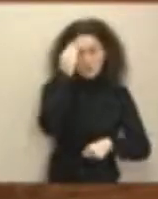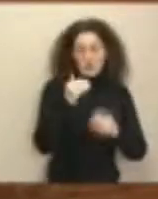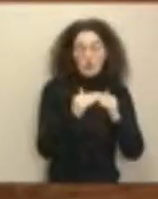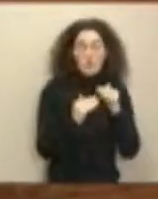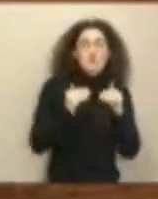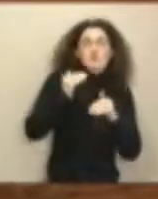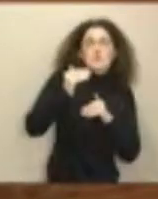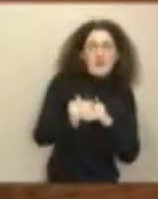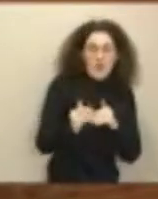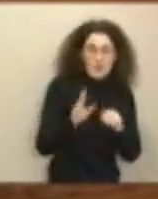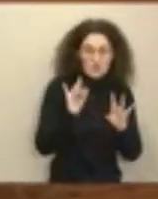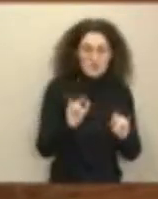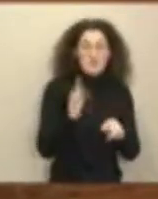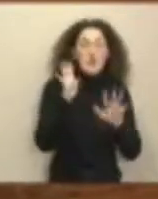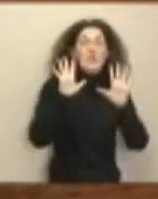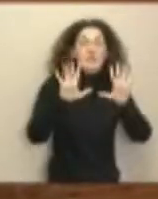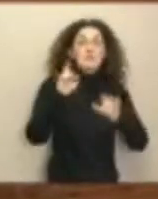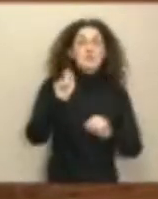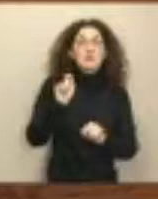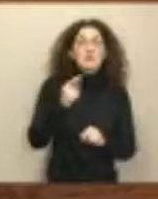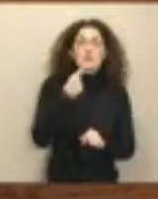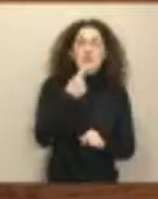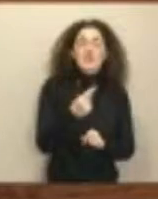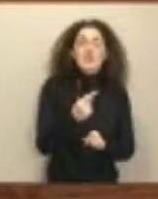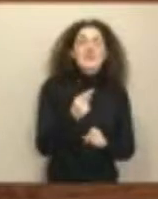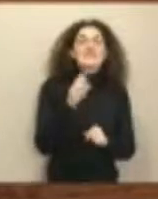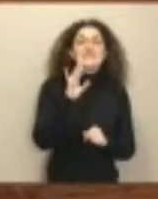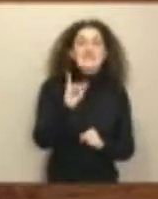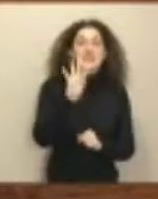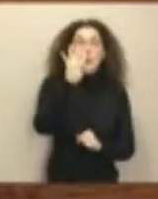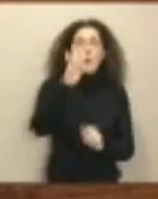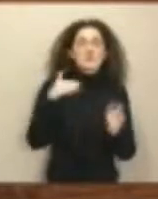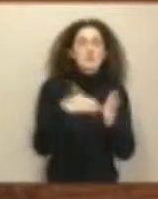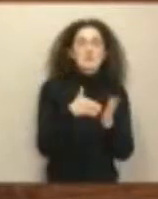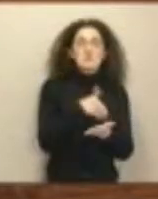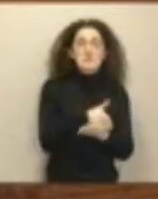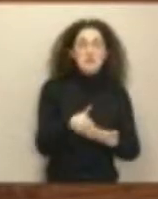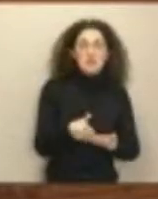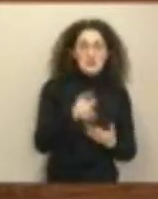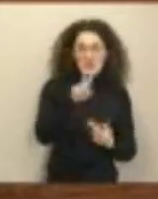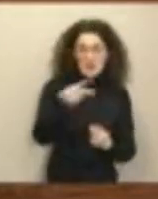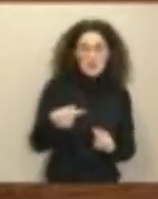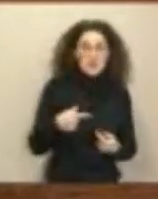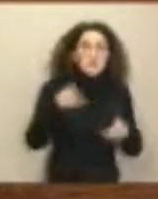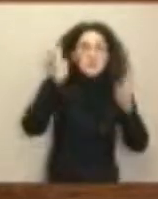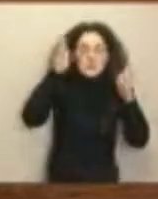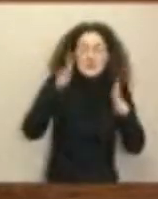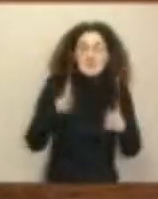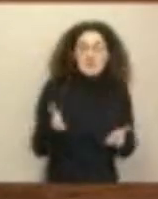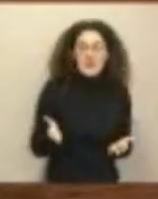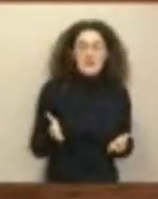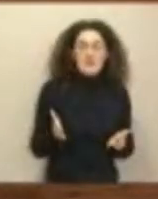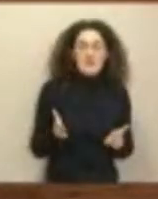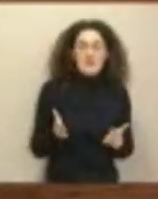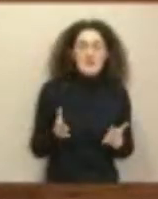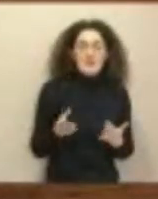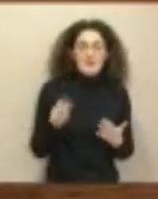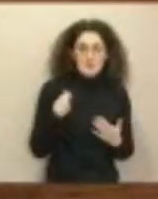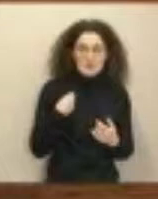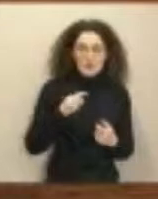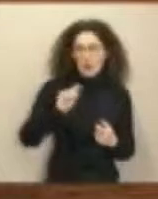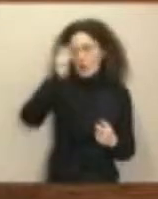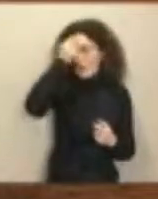rebasado, pero 10 minutos de reloj para decir sí a 4.000 millones de euros. Es un disparate, uno de los muchos que tenemos en nuestra